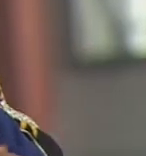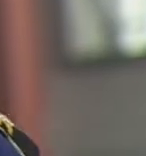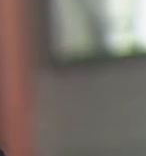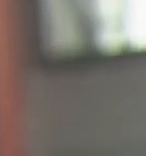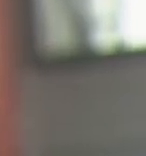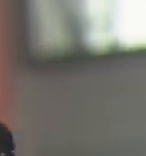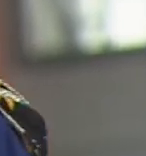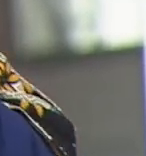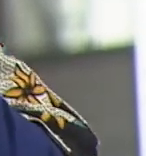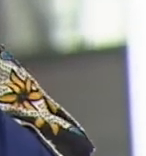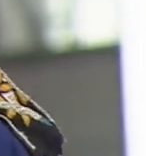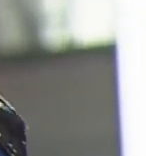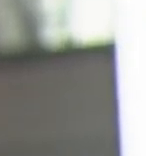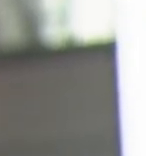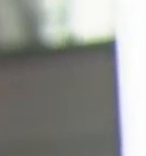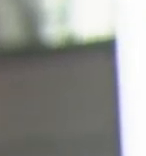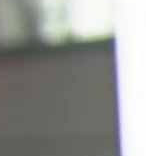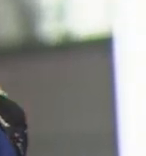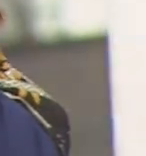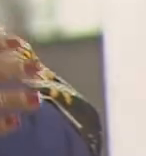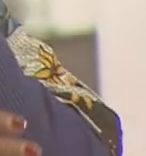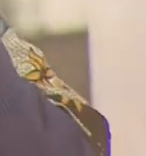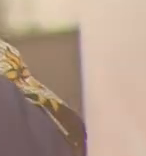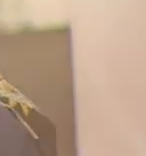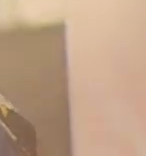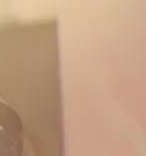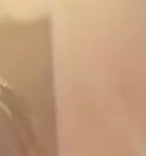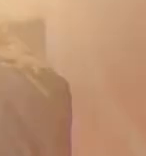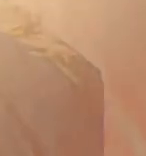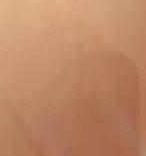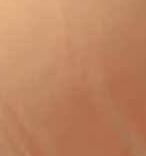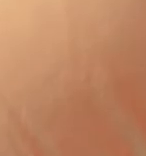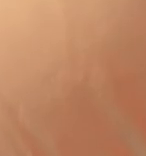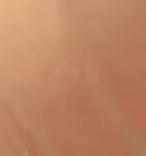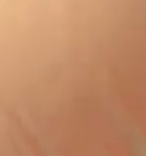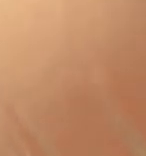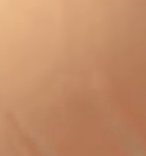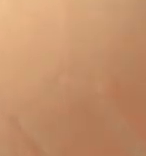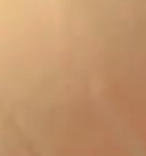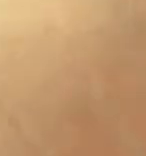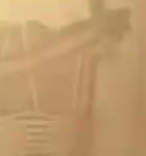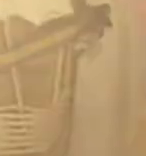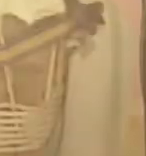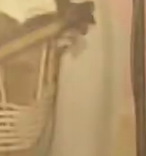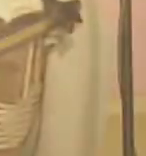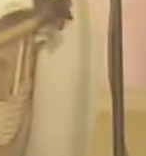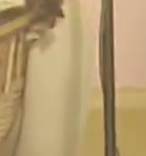subiendo la corriente con chinchorro y atarraya, la canoa.